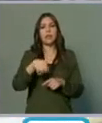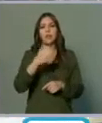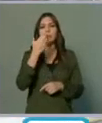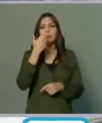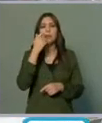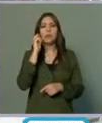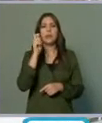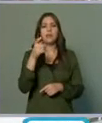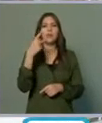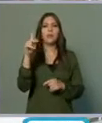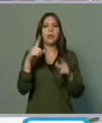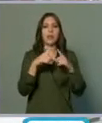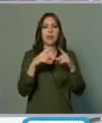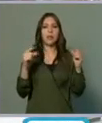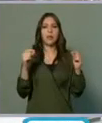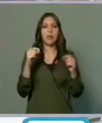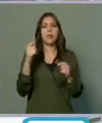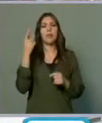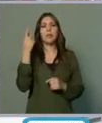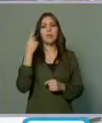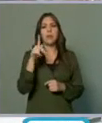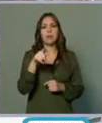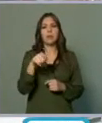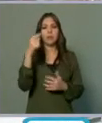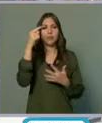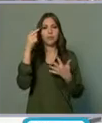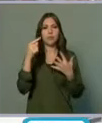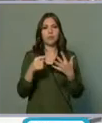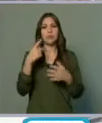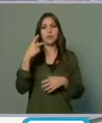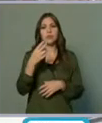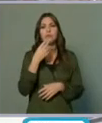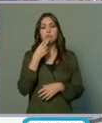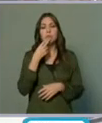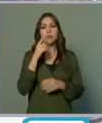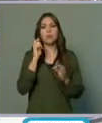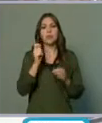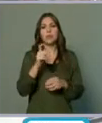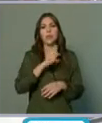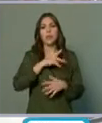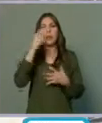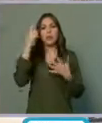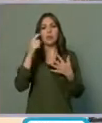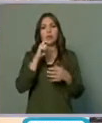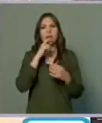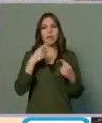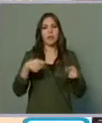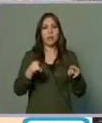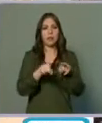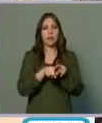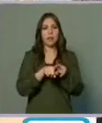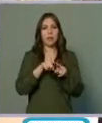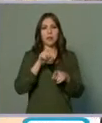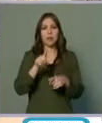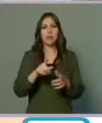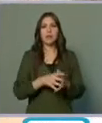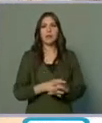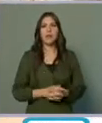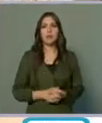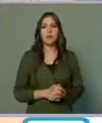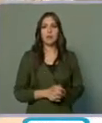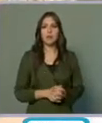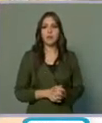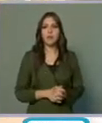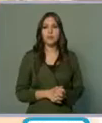muy tradicionalmente en Japón, pero los ingredientes que podemos utilizar precisamente son los que vienen en la receta.